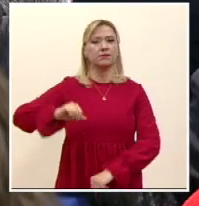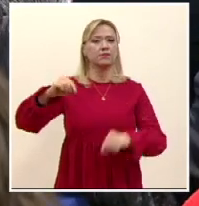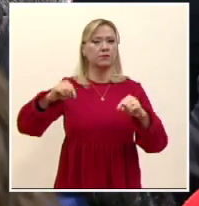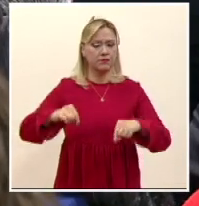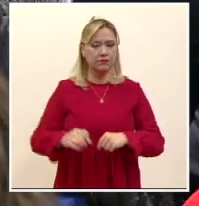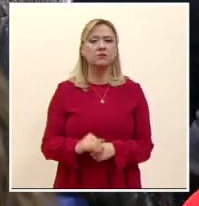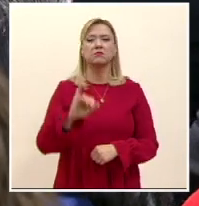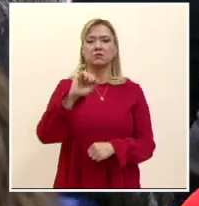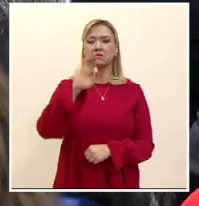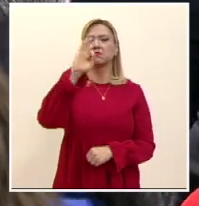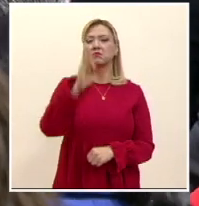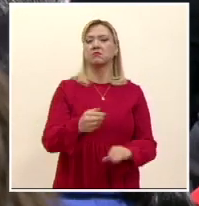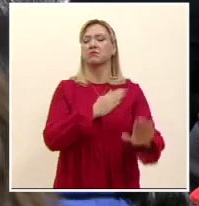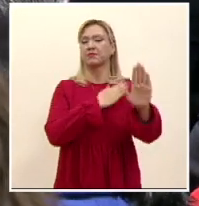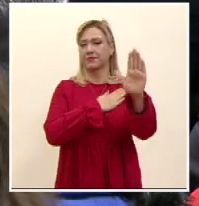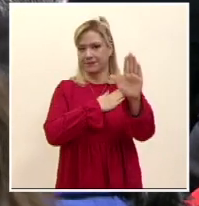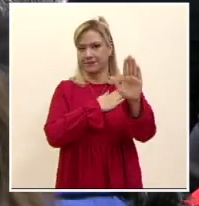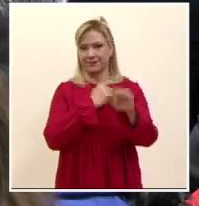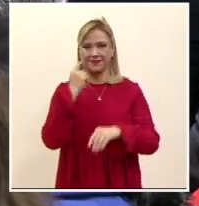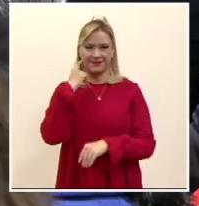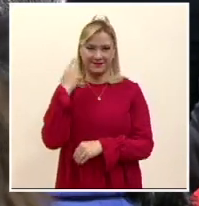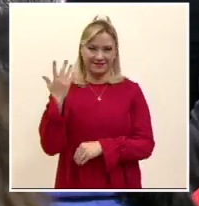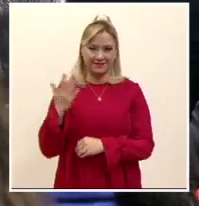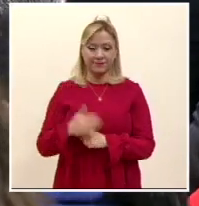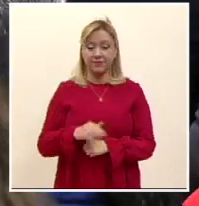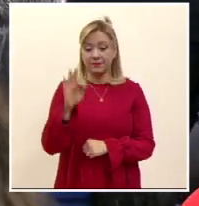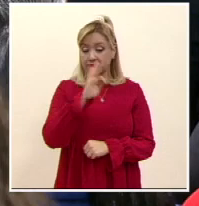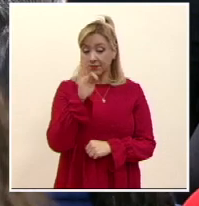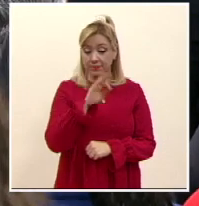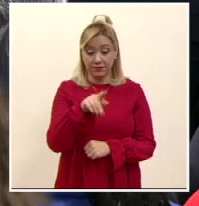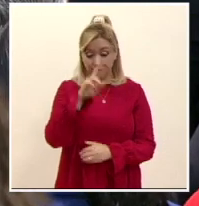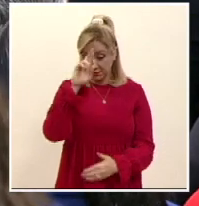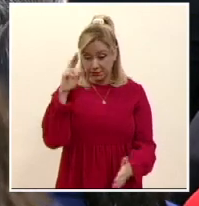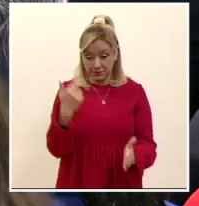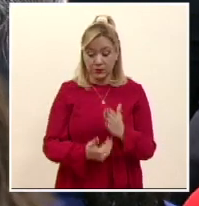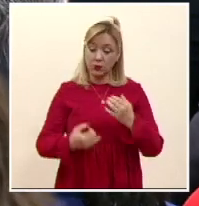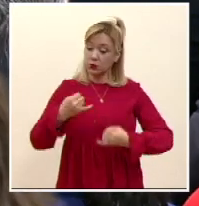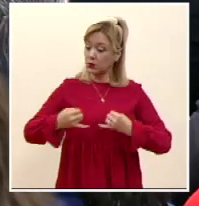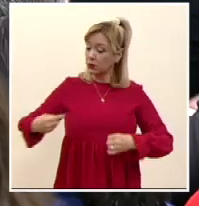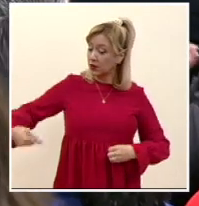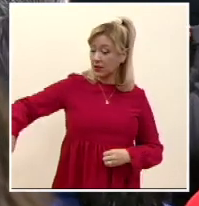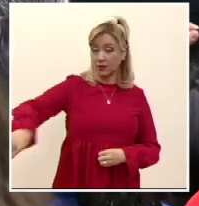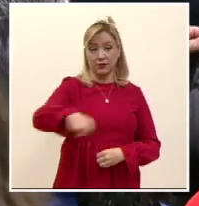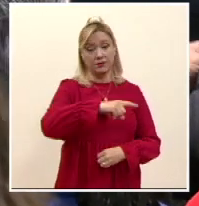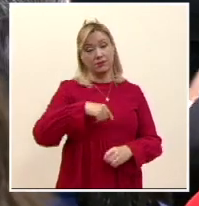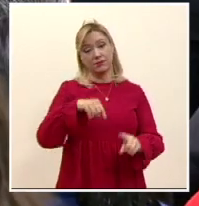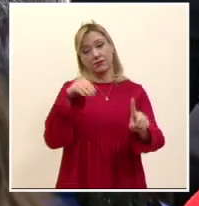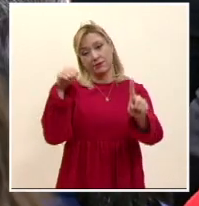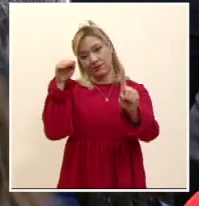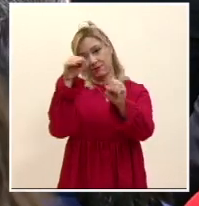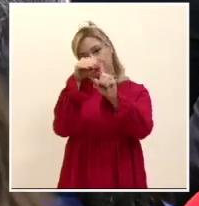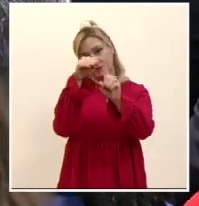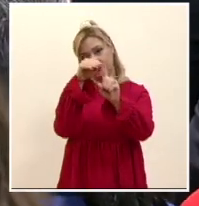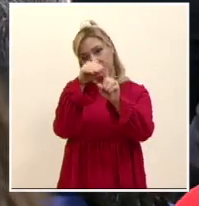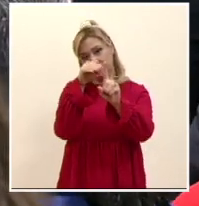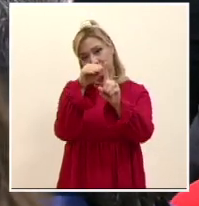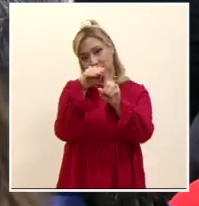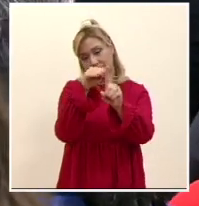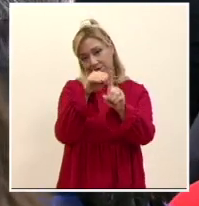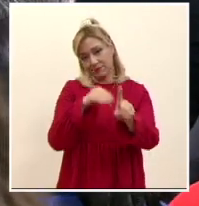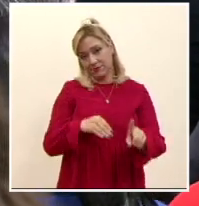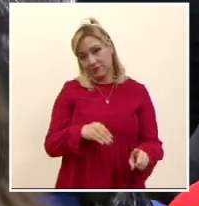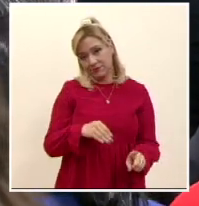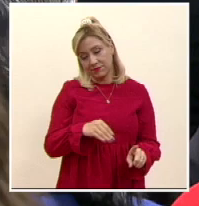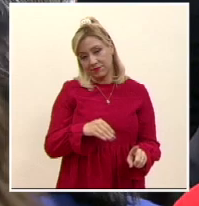Sí, protesto. Si así lo hicieren, que las juzgadoras y juzgadores federales se los reconozcan,